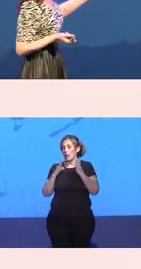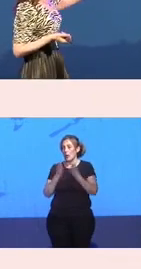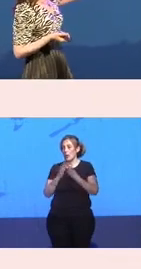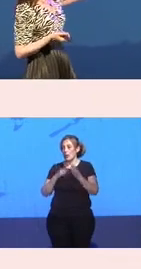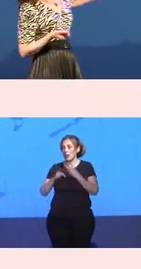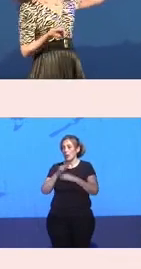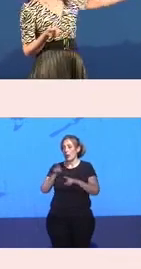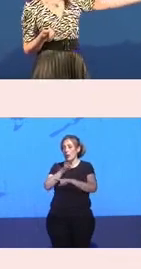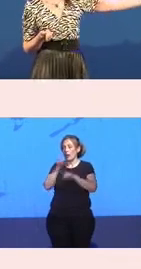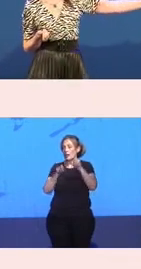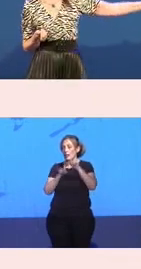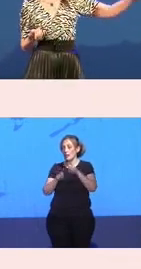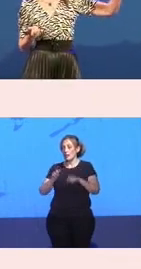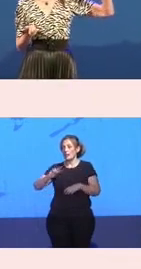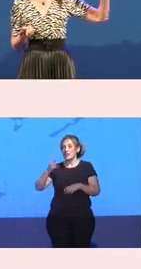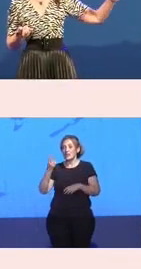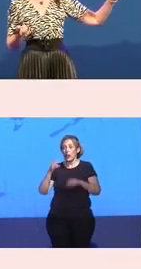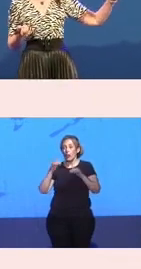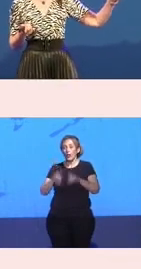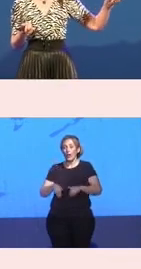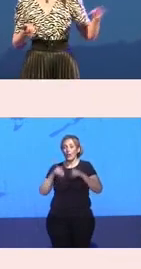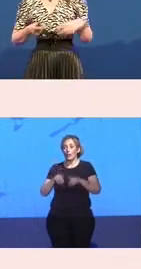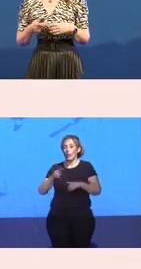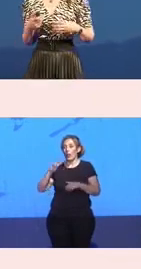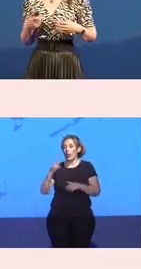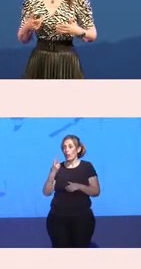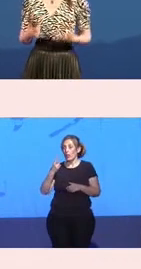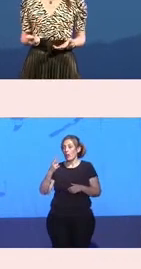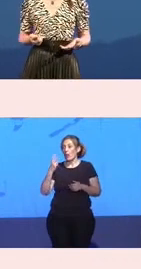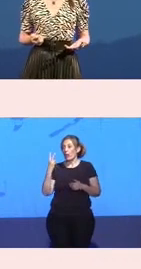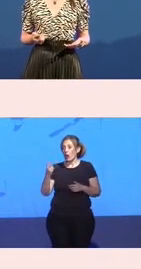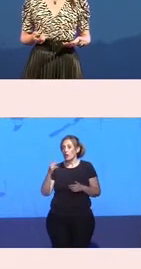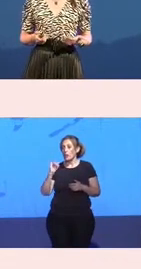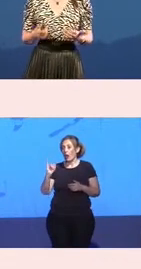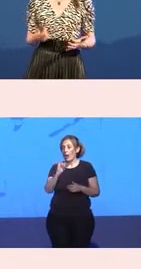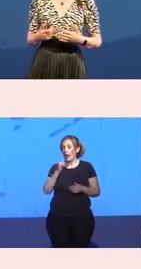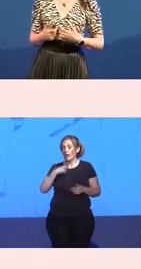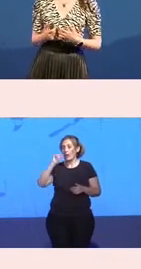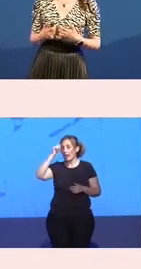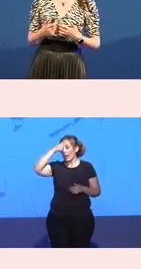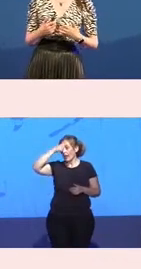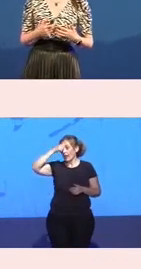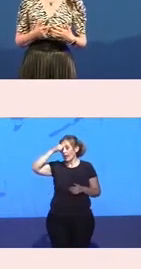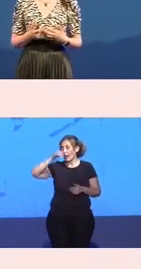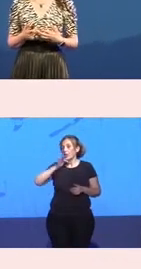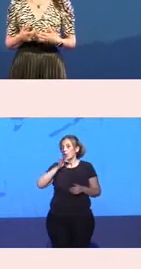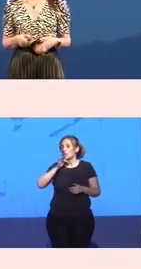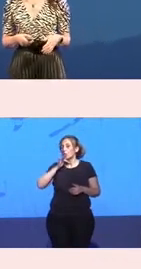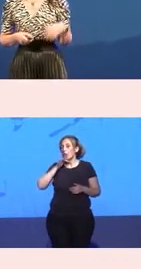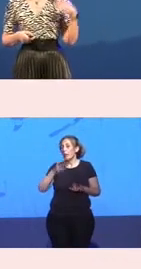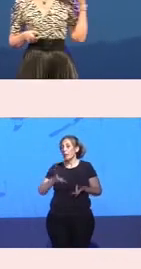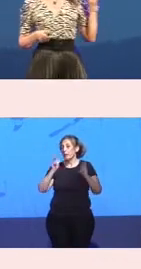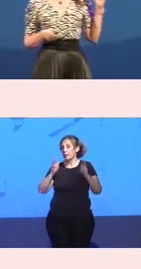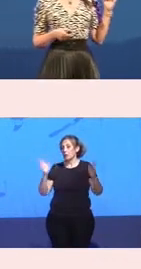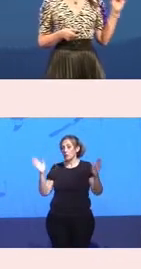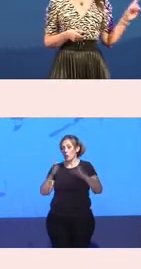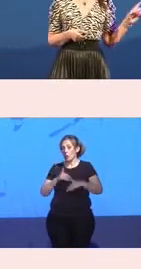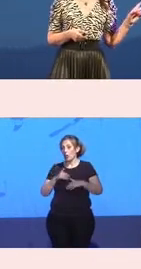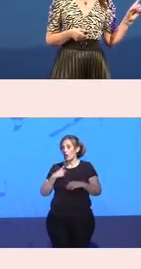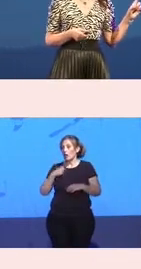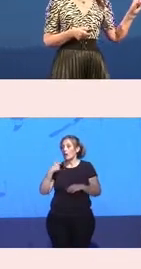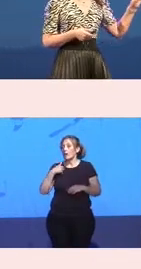interrogante como la segunda de Australia o las dos de la India es que llevan tiempo queriendo abrirse pero todavía no han conseguido los permisos y en el caso